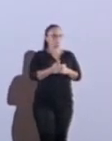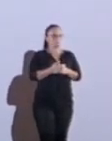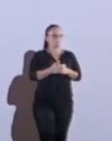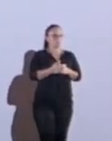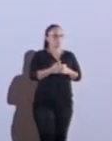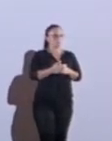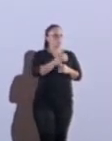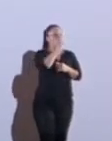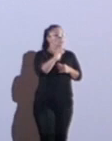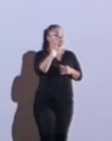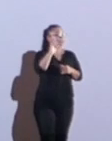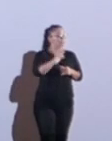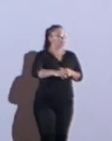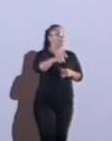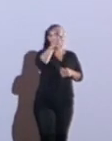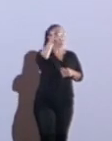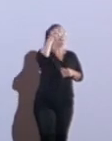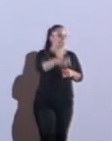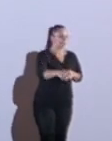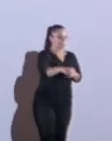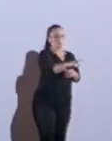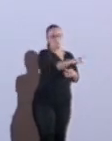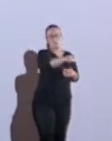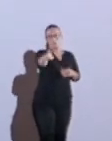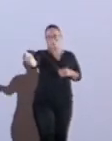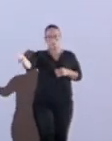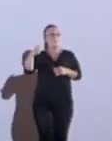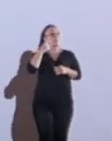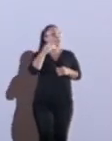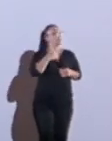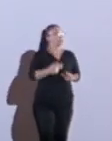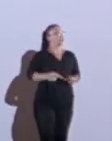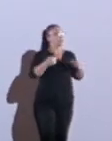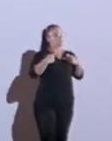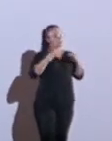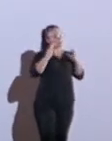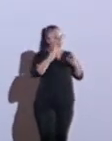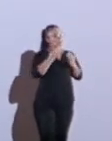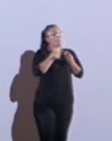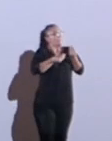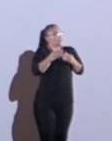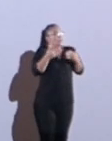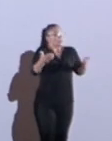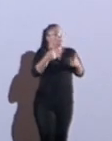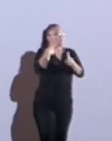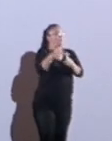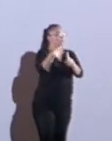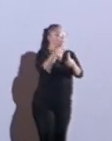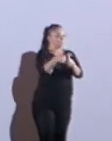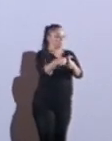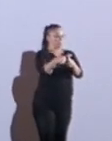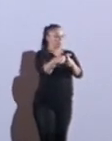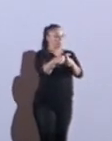necesita costa rica nos necesita para que tengamos vidas consecuentes que produzcamos consecuencias positivas